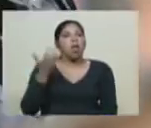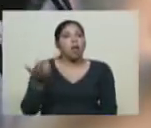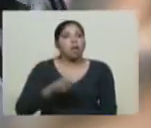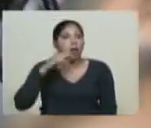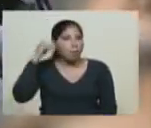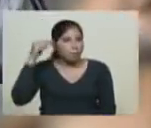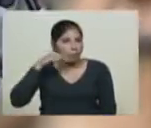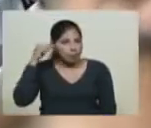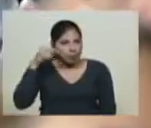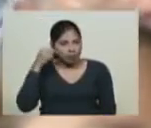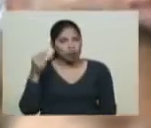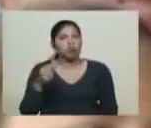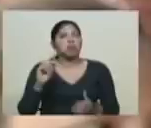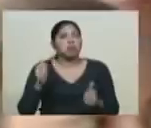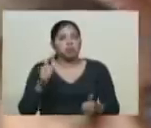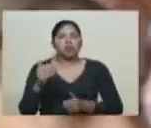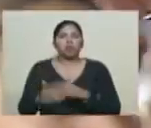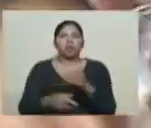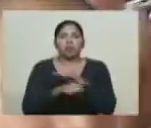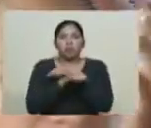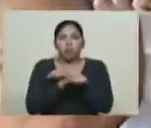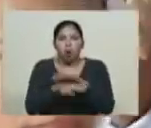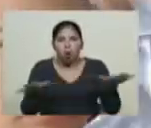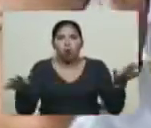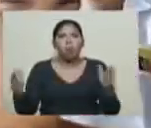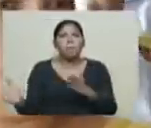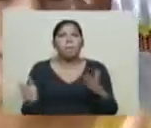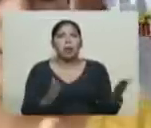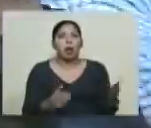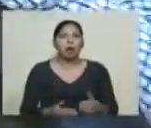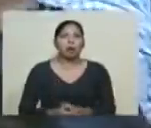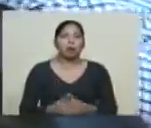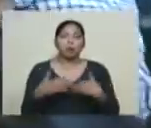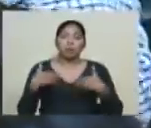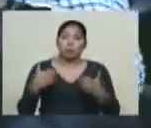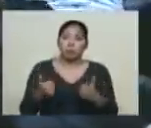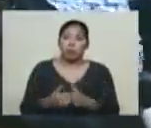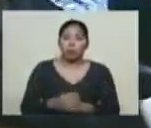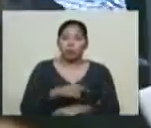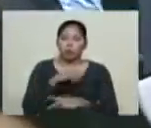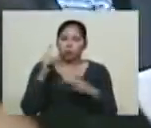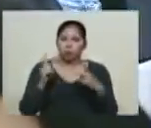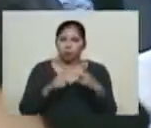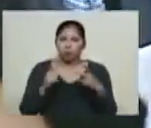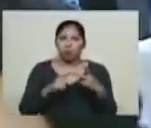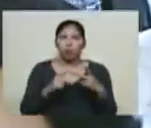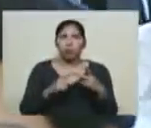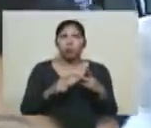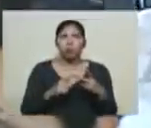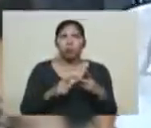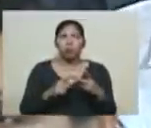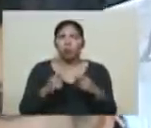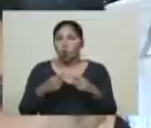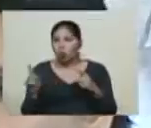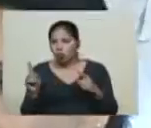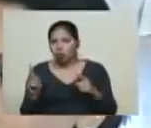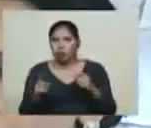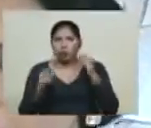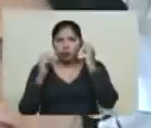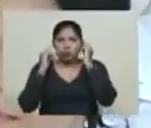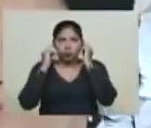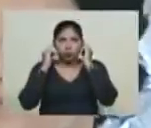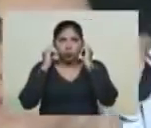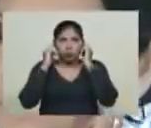esta jornada profunda de salud. También la trivalente viral, la trivalente contra